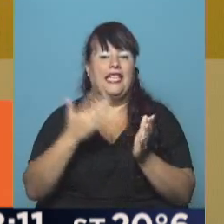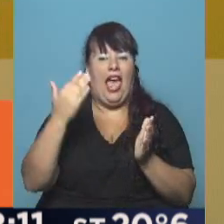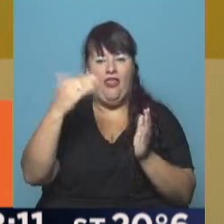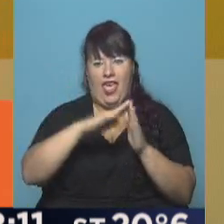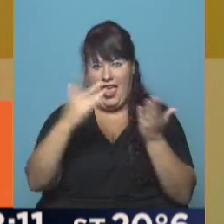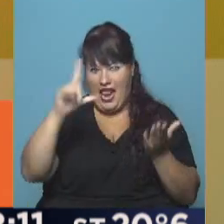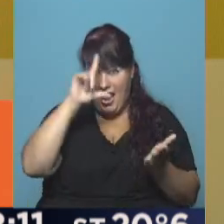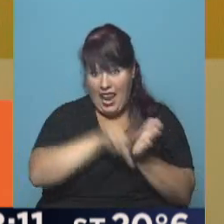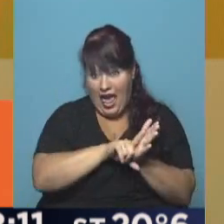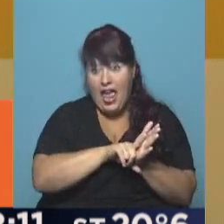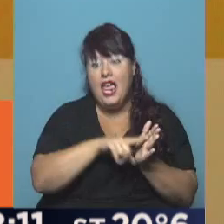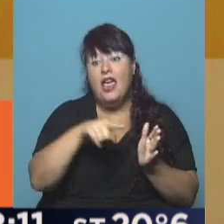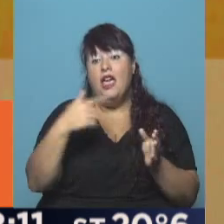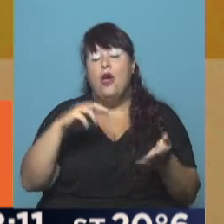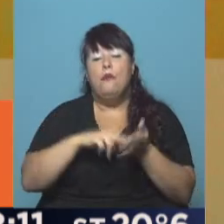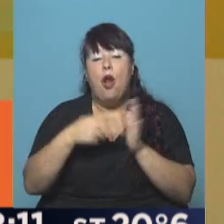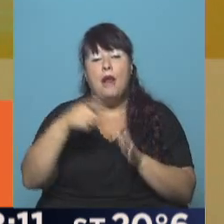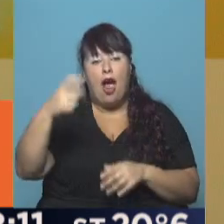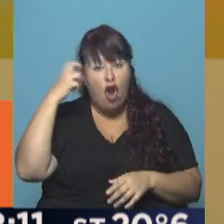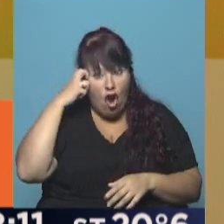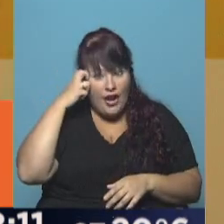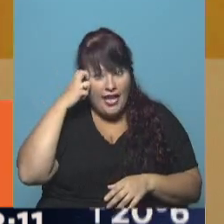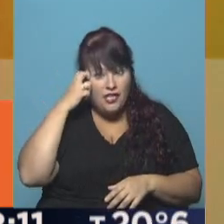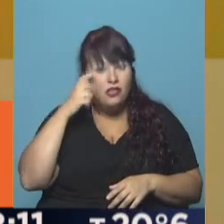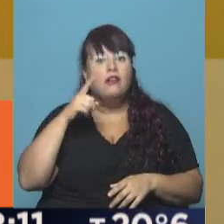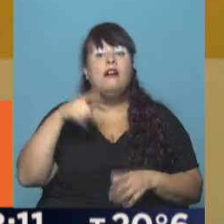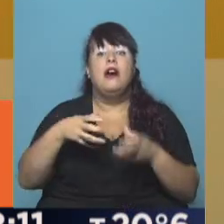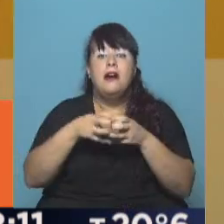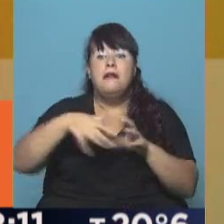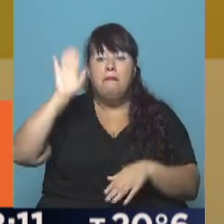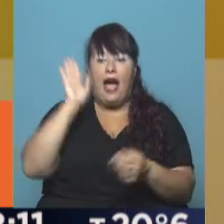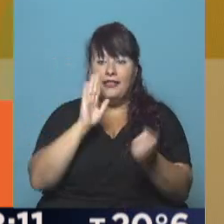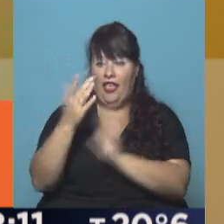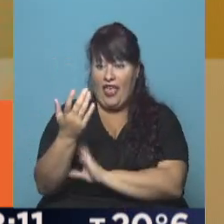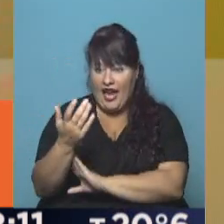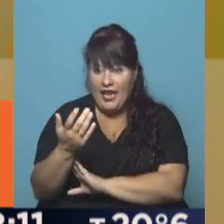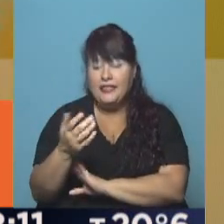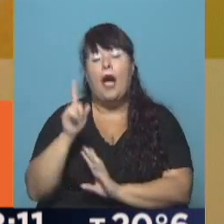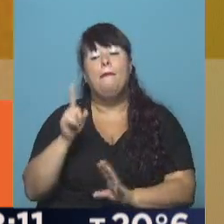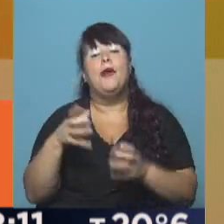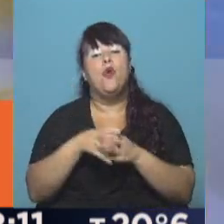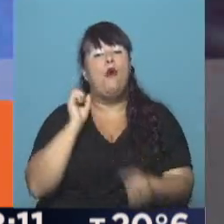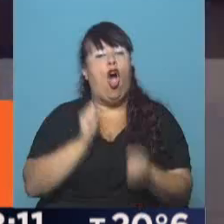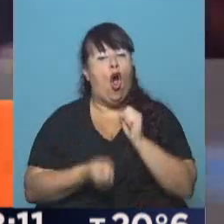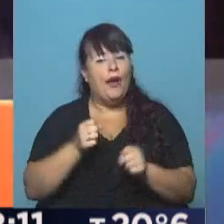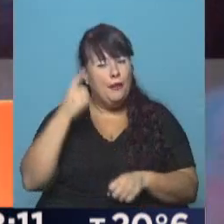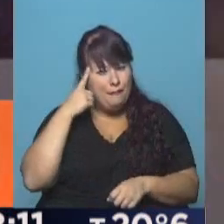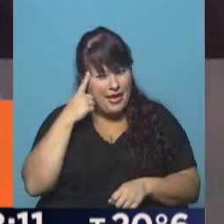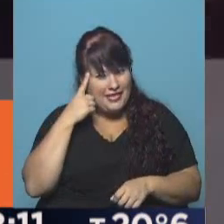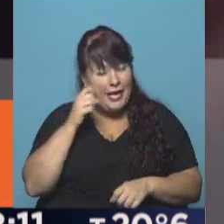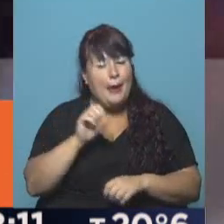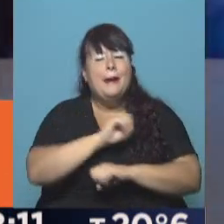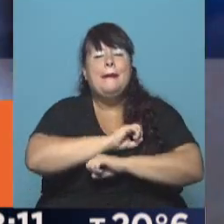que está afectando al parlamento dominado por la derecha pero el partido obrero cree que el